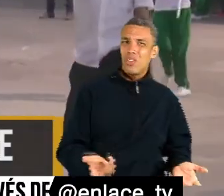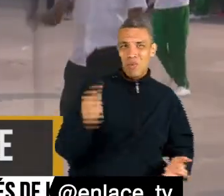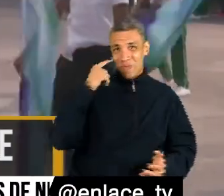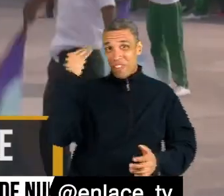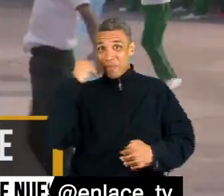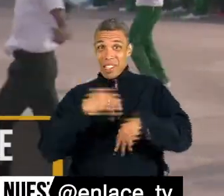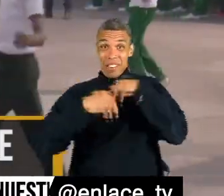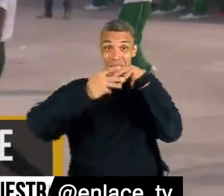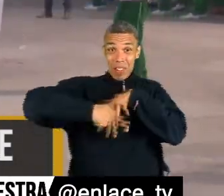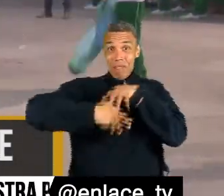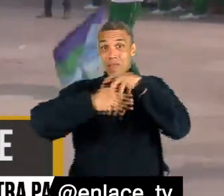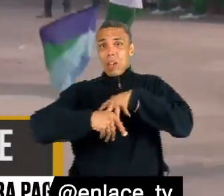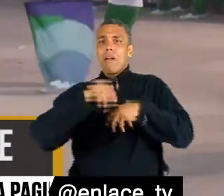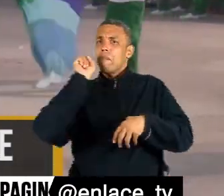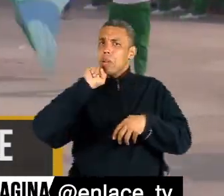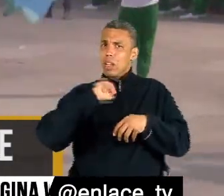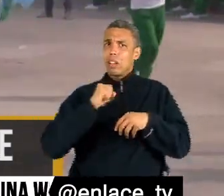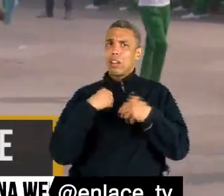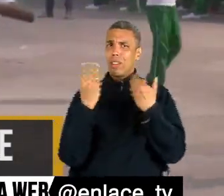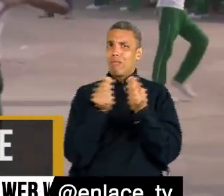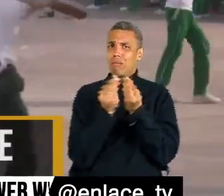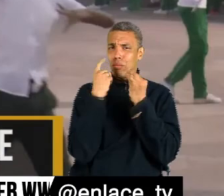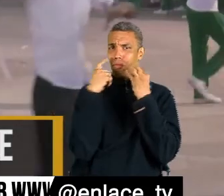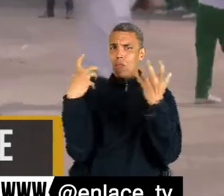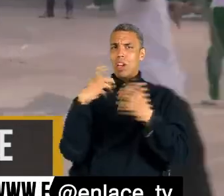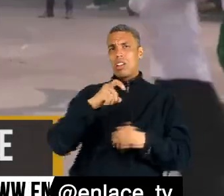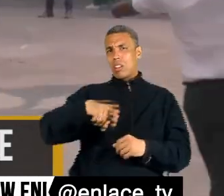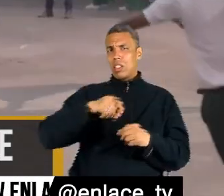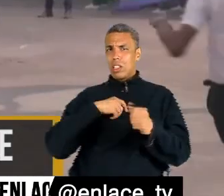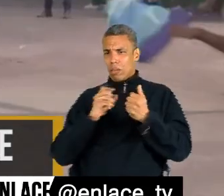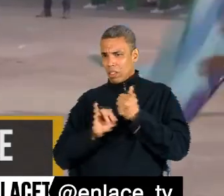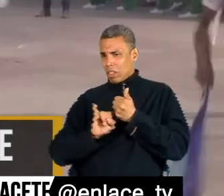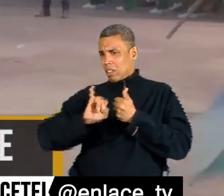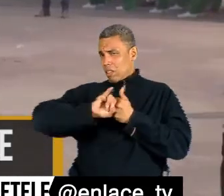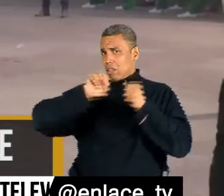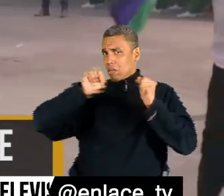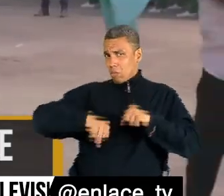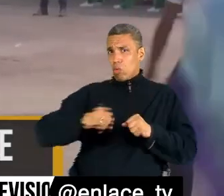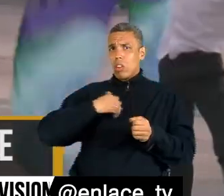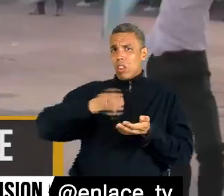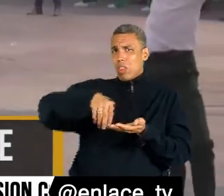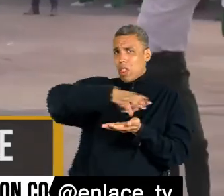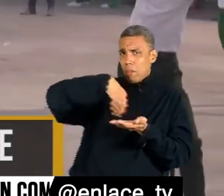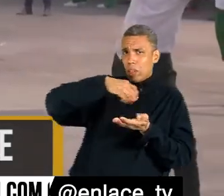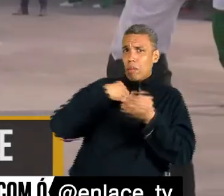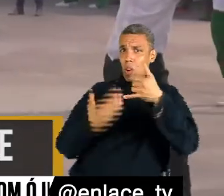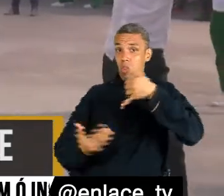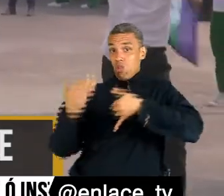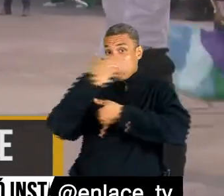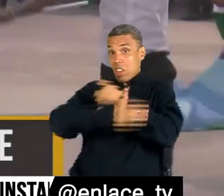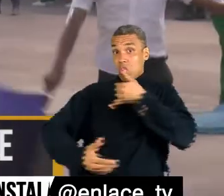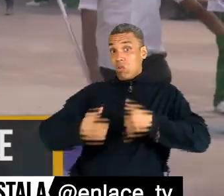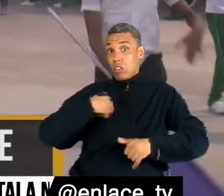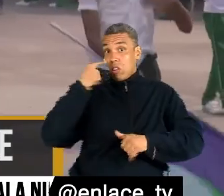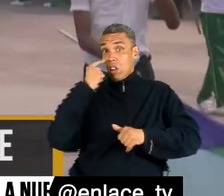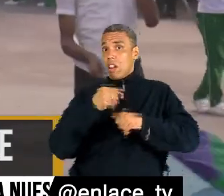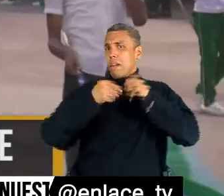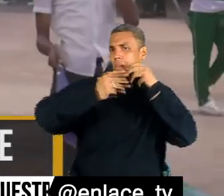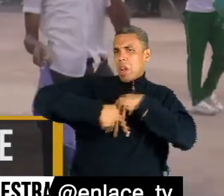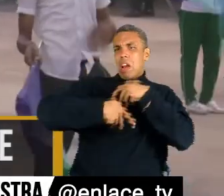que Barranca Bermeja merece tener una gran banda, la cual nos represente a nivel municipal, departamental y nacional. Es por eso que